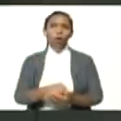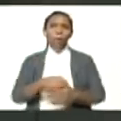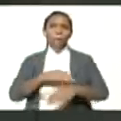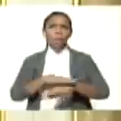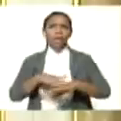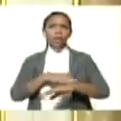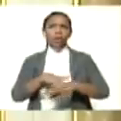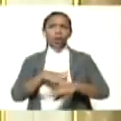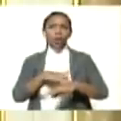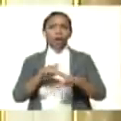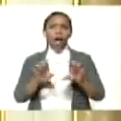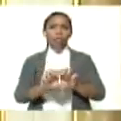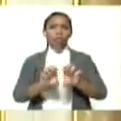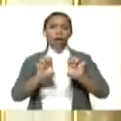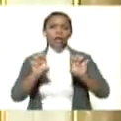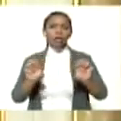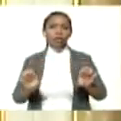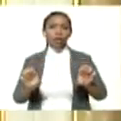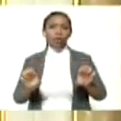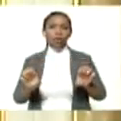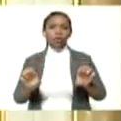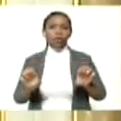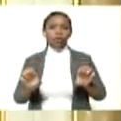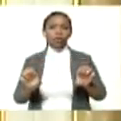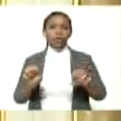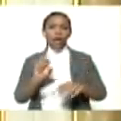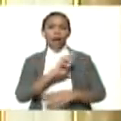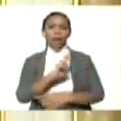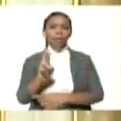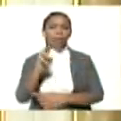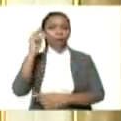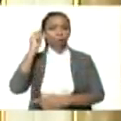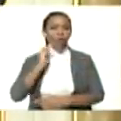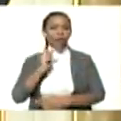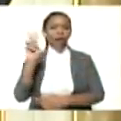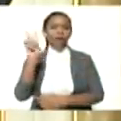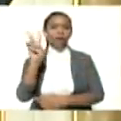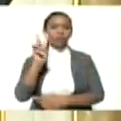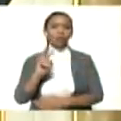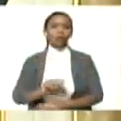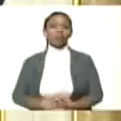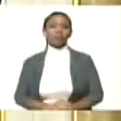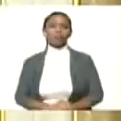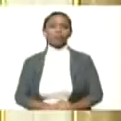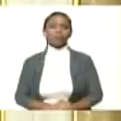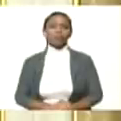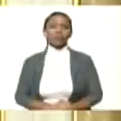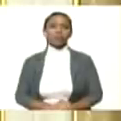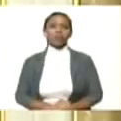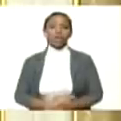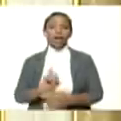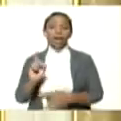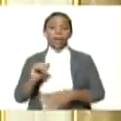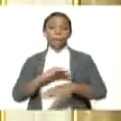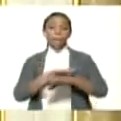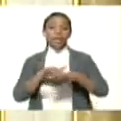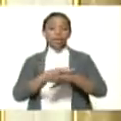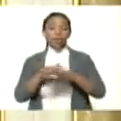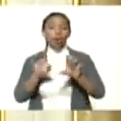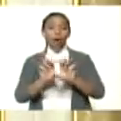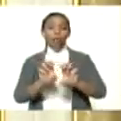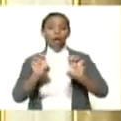ministro de Educación de la República Bolivariana de Venezuela. Fue el ministro de